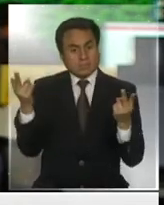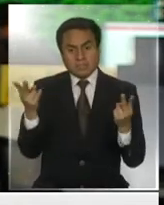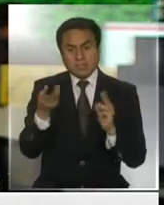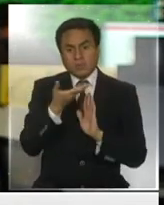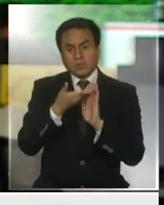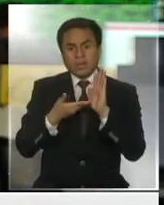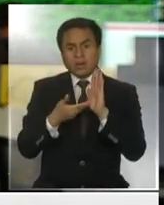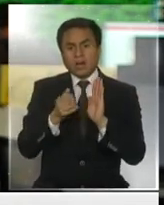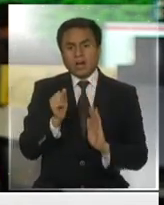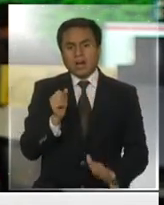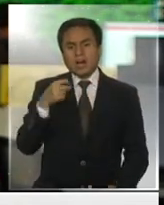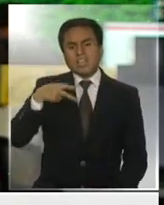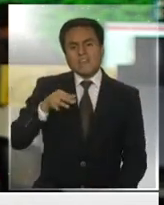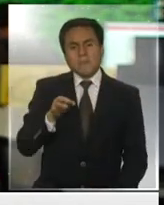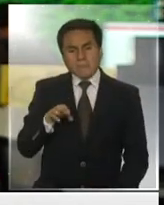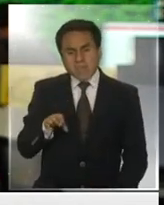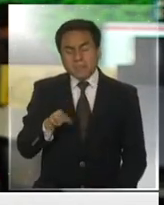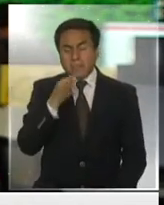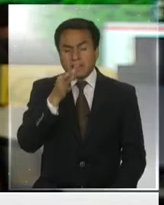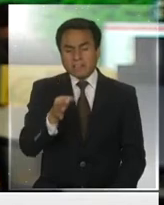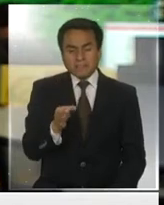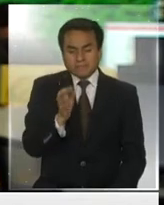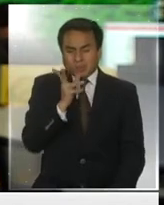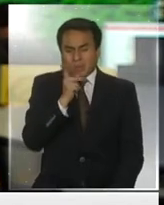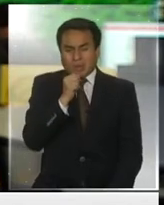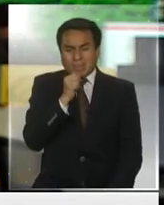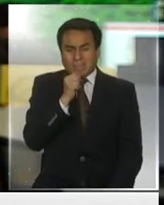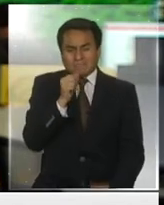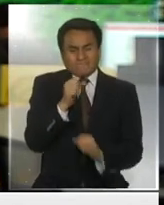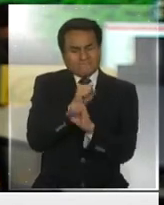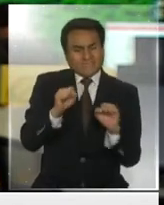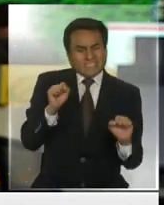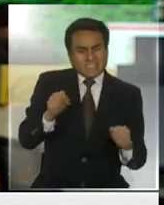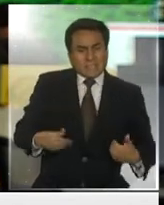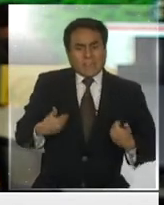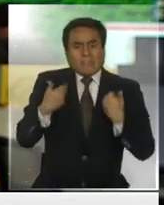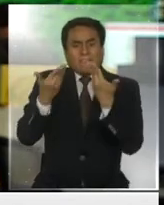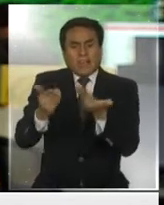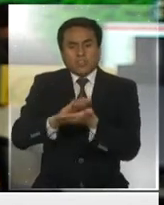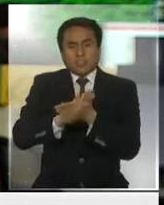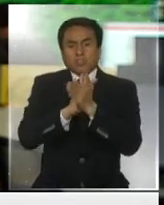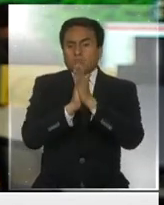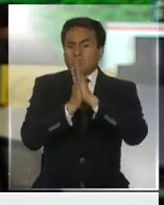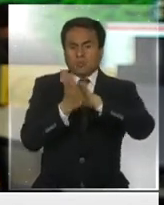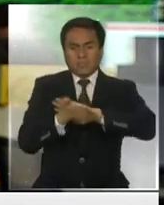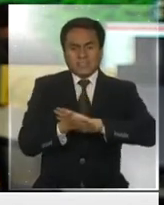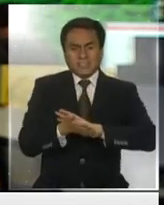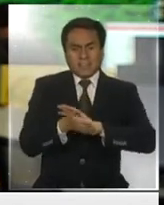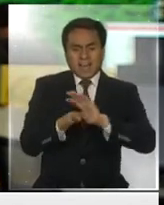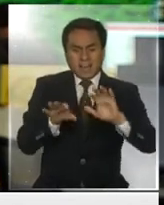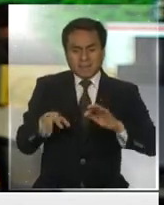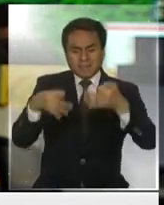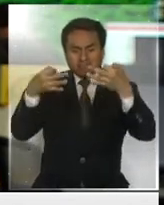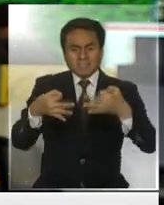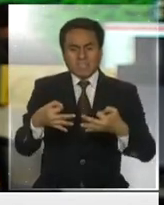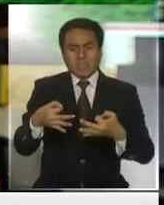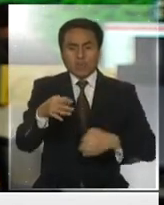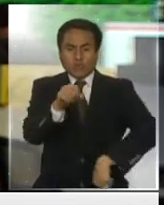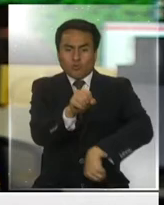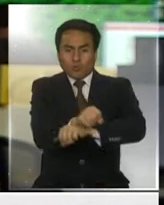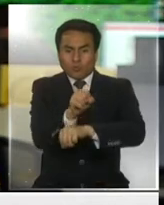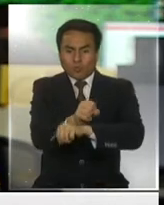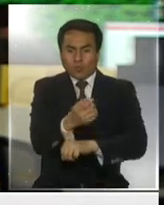un comunicado de la NFP que no tienen ninguna posibilidad de entregarle todas las armas para que el fútbol